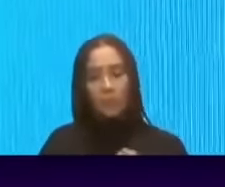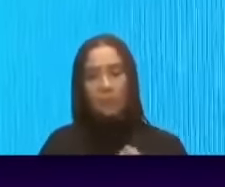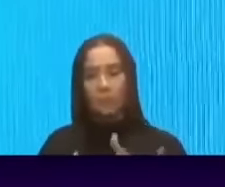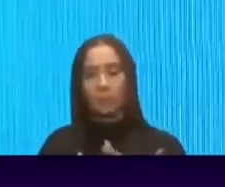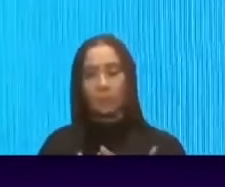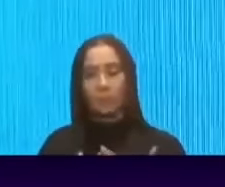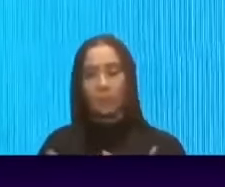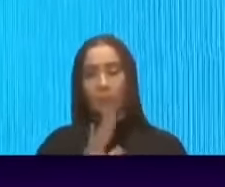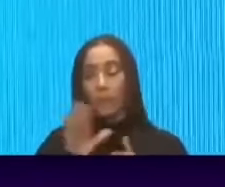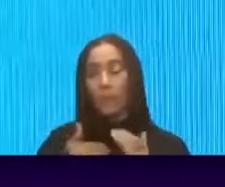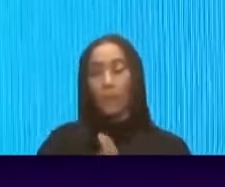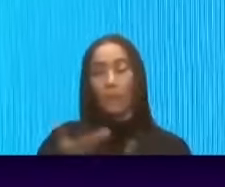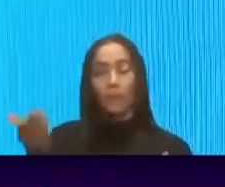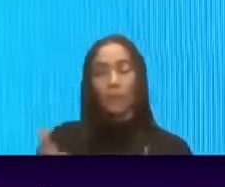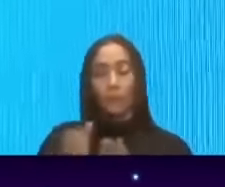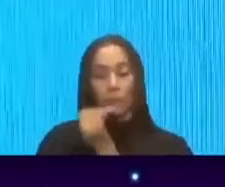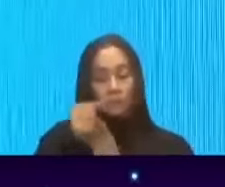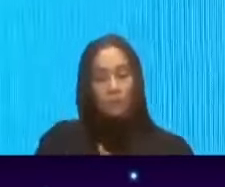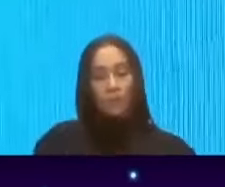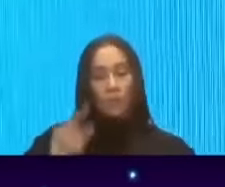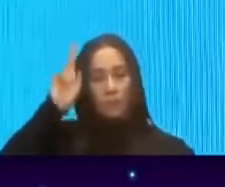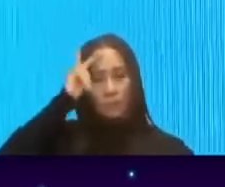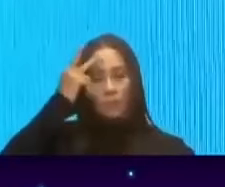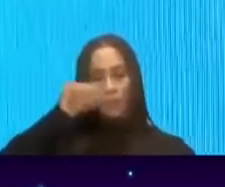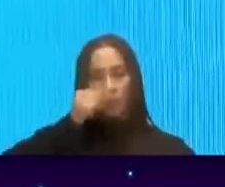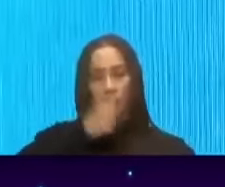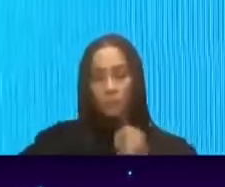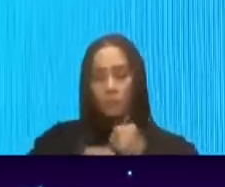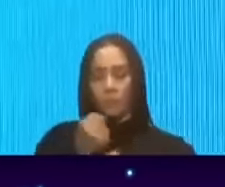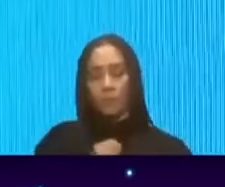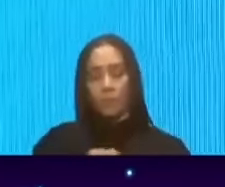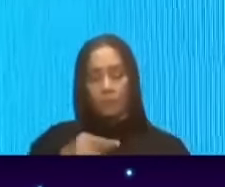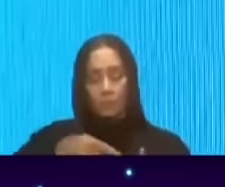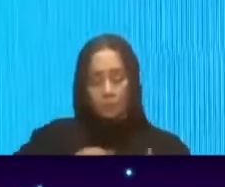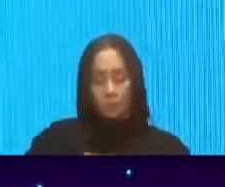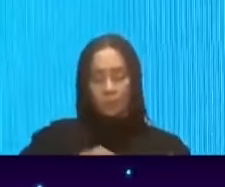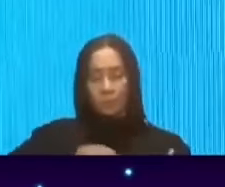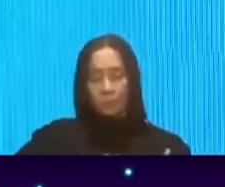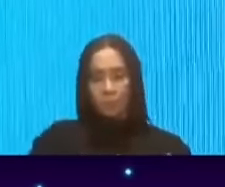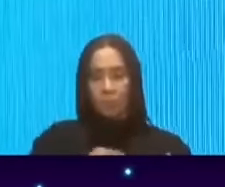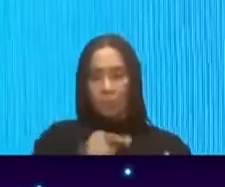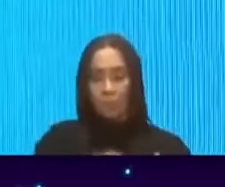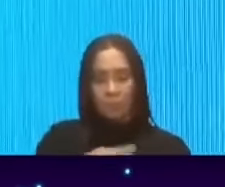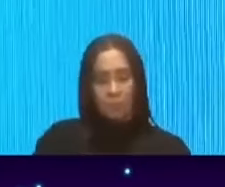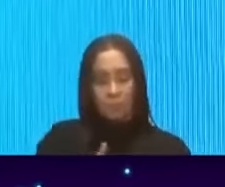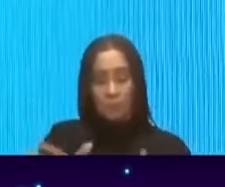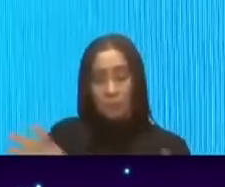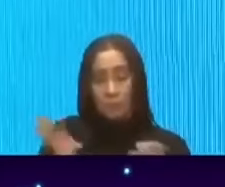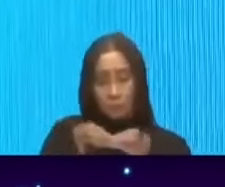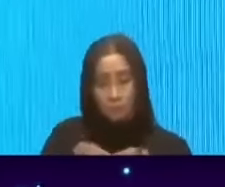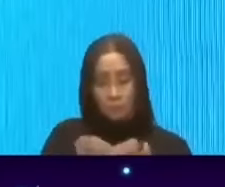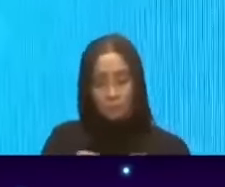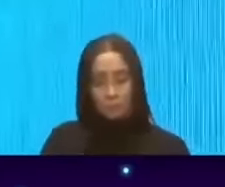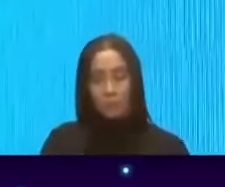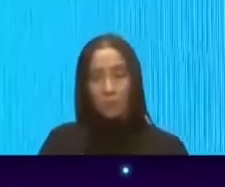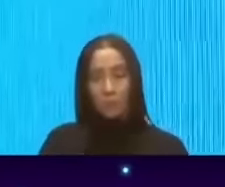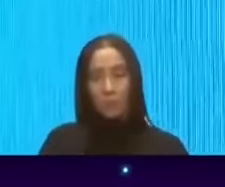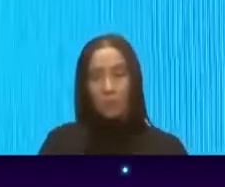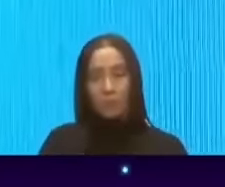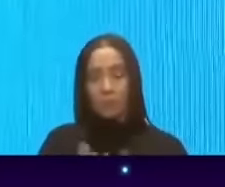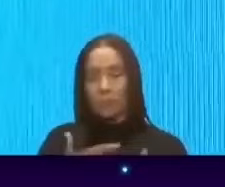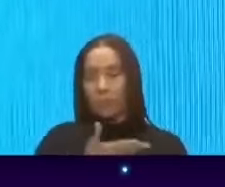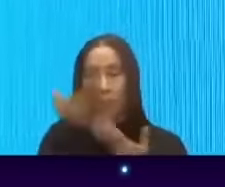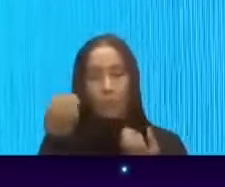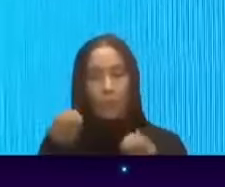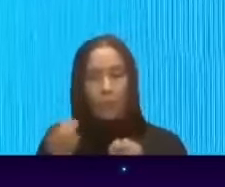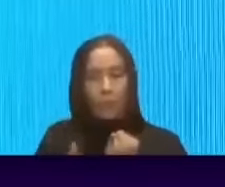legisladores de todos los partidos durante muchos años han puesto tanto a especificar para esto, y cuando tú lo sumas, no